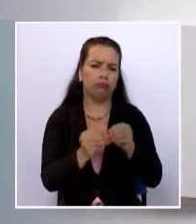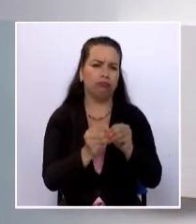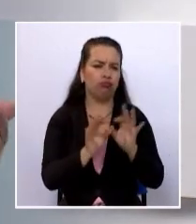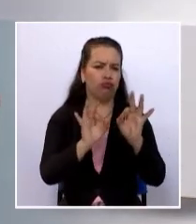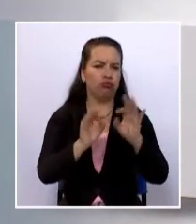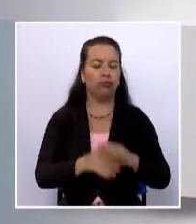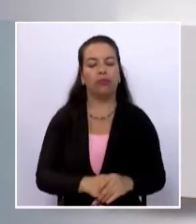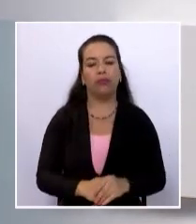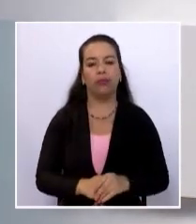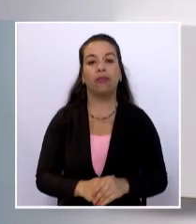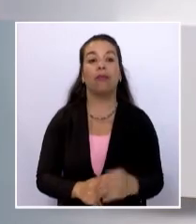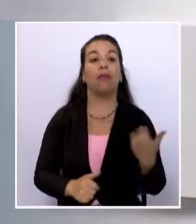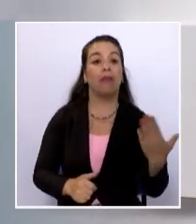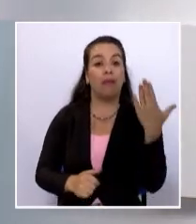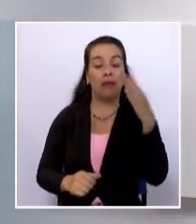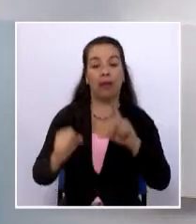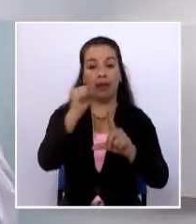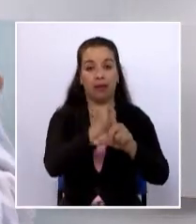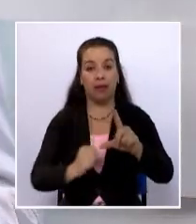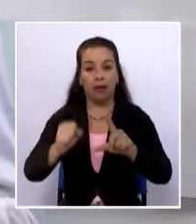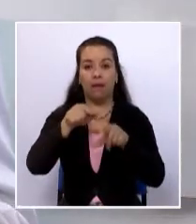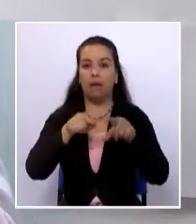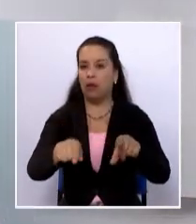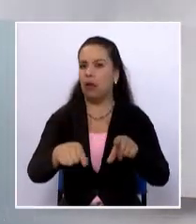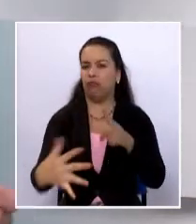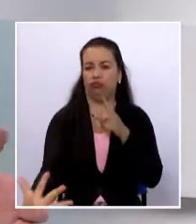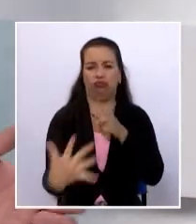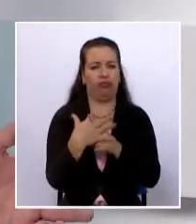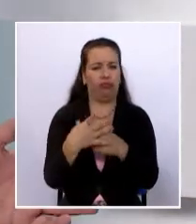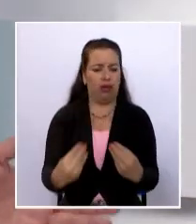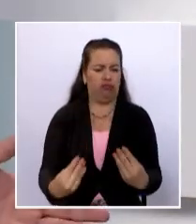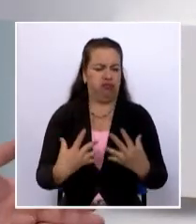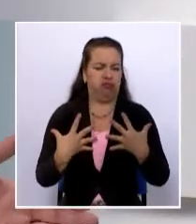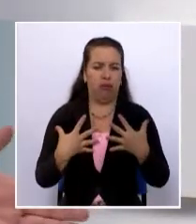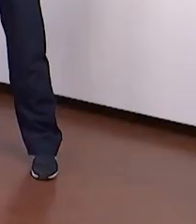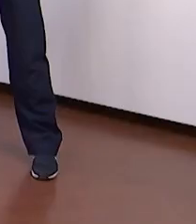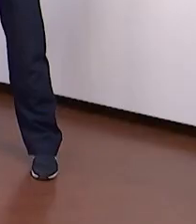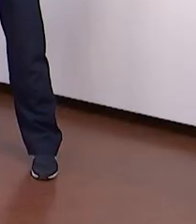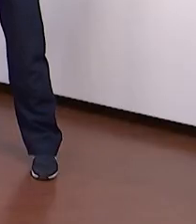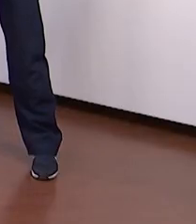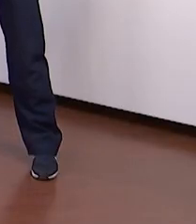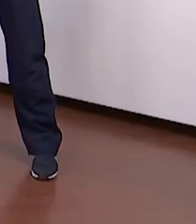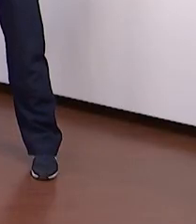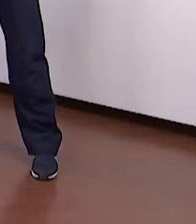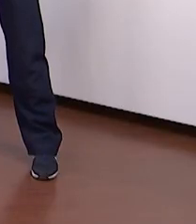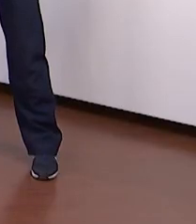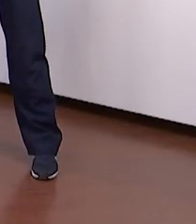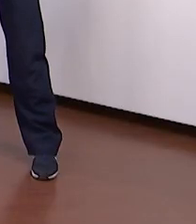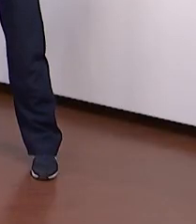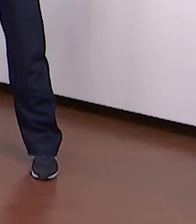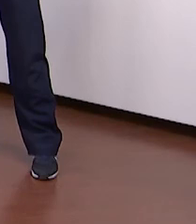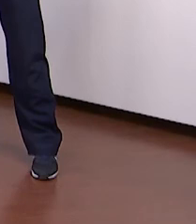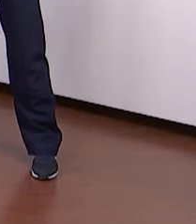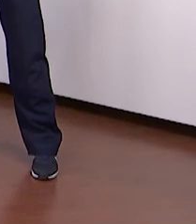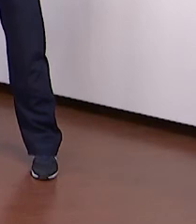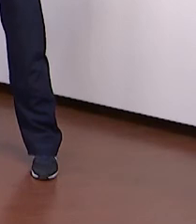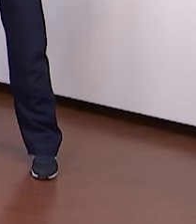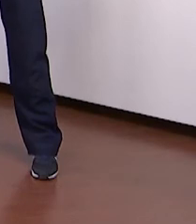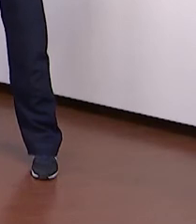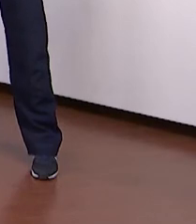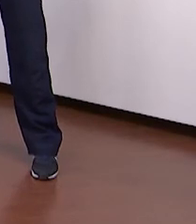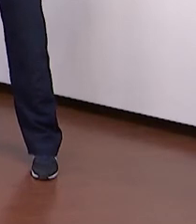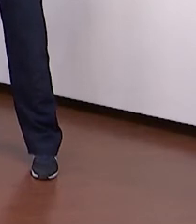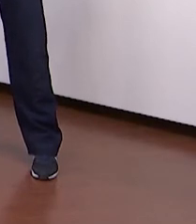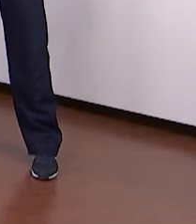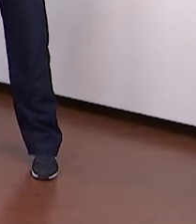ventajas de la ecografía que no tiene radiaciones ionizantes que es un estudio que puede ser práctico puede llegarnos fácil a la